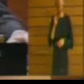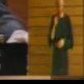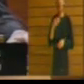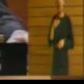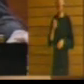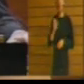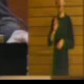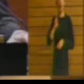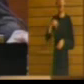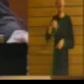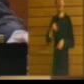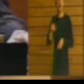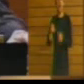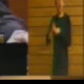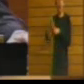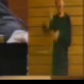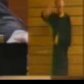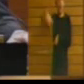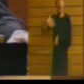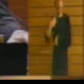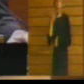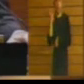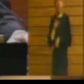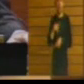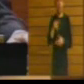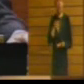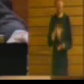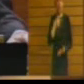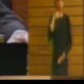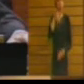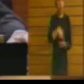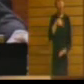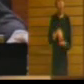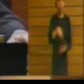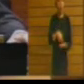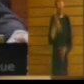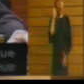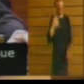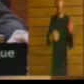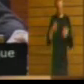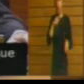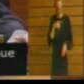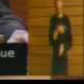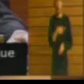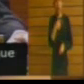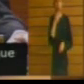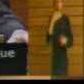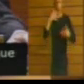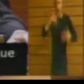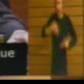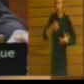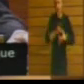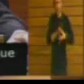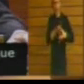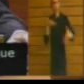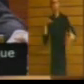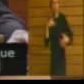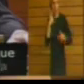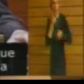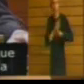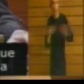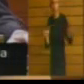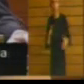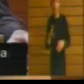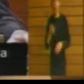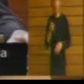tabarnia de turno también para reivindicar sinceramente que ese comportamiento está alejado de toda realidad y, sobre